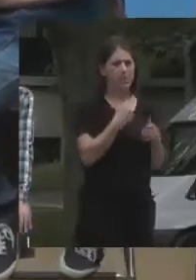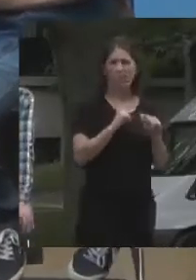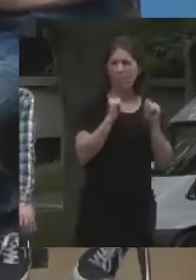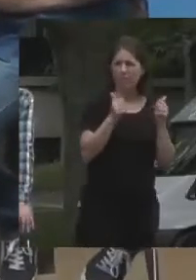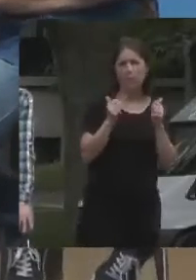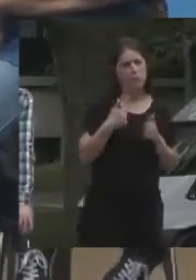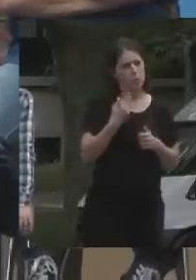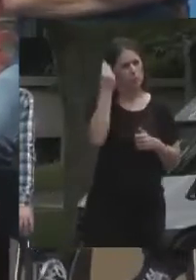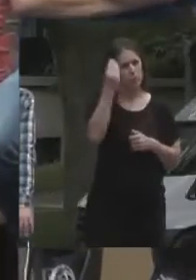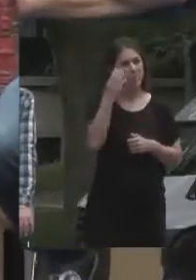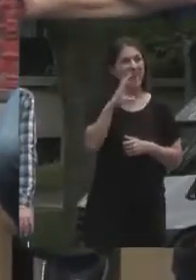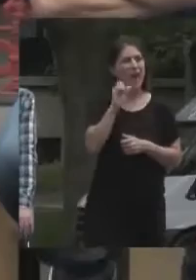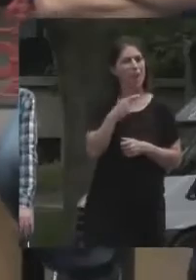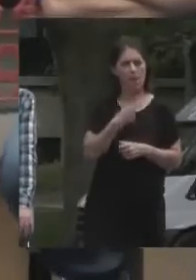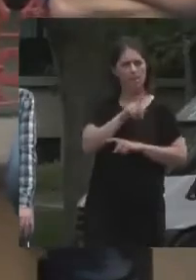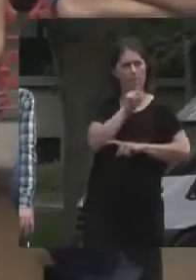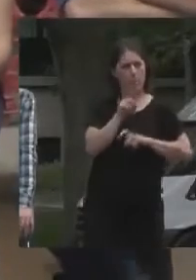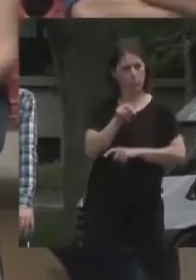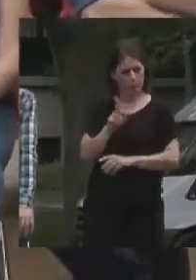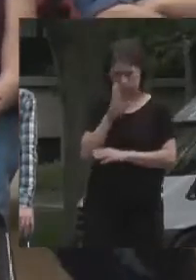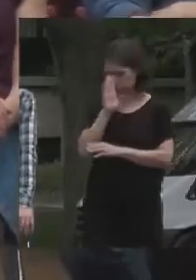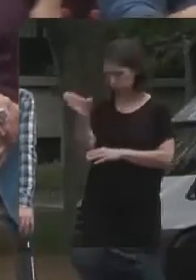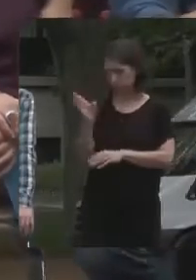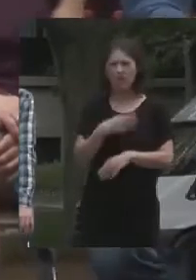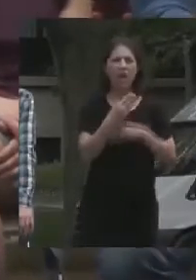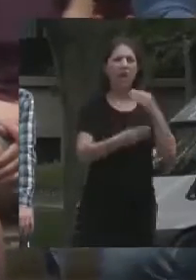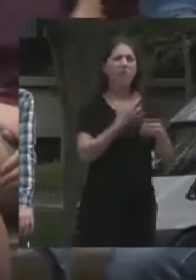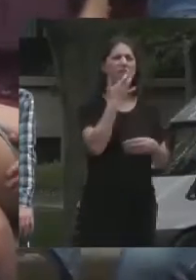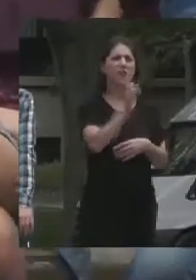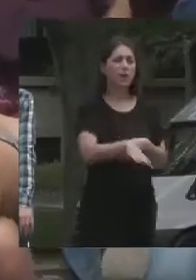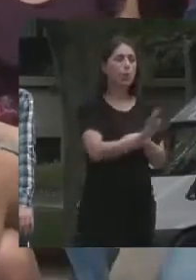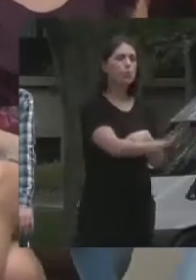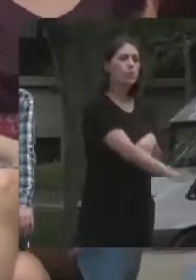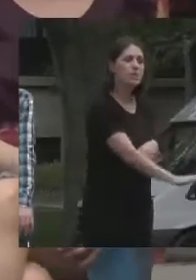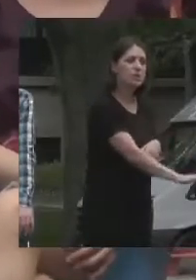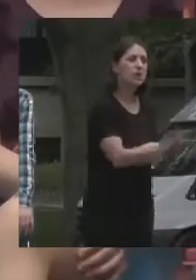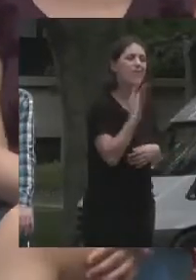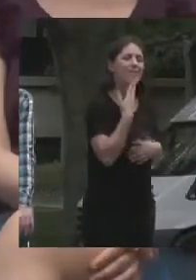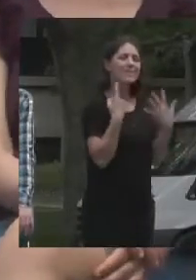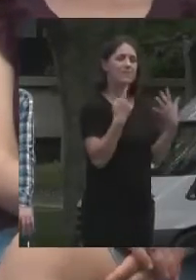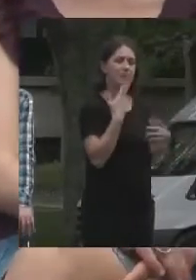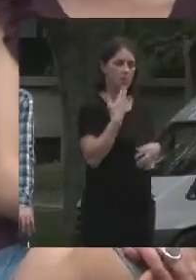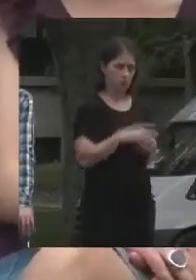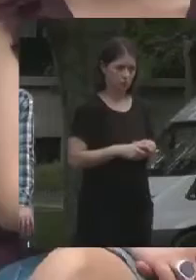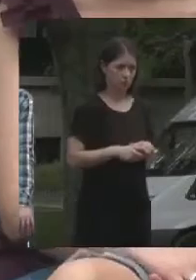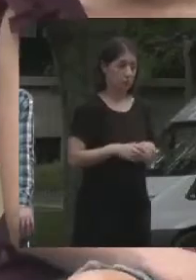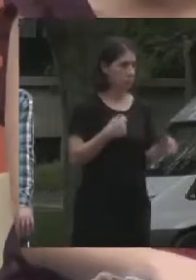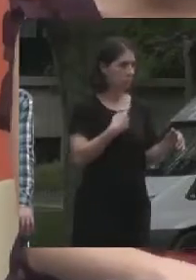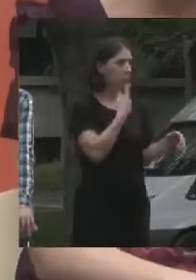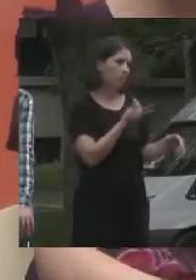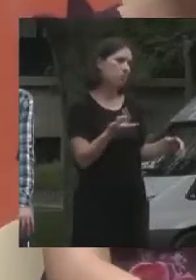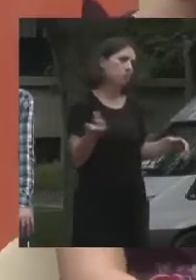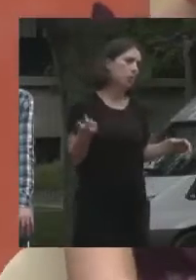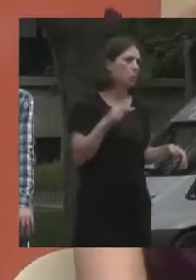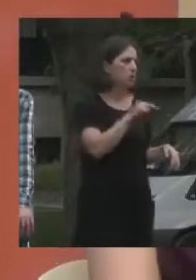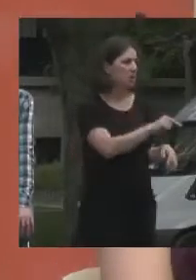esta é unha pregunta para Carolina faina un meniño de 6 anos. Eu dixen, bueno, un meniño